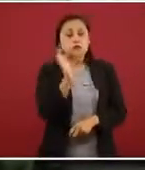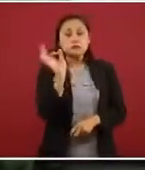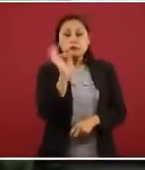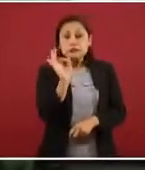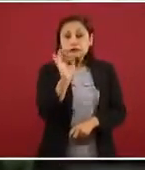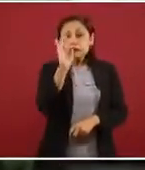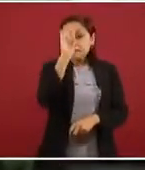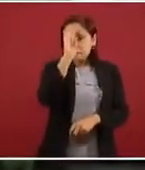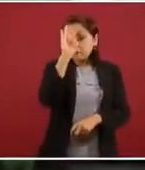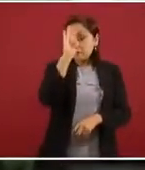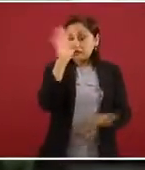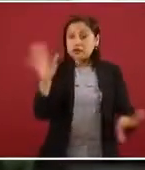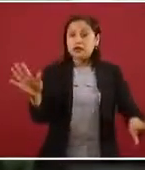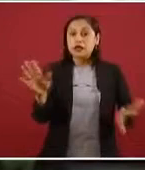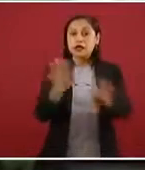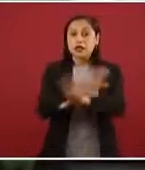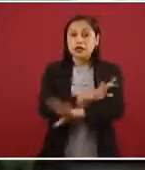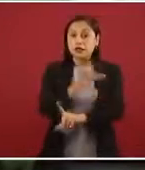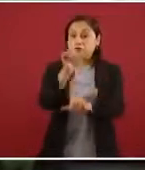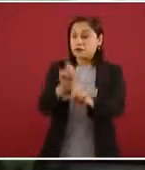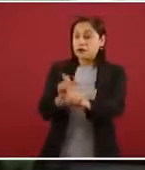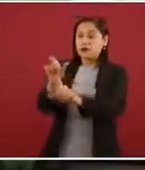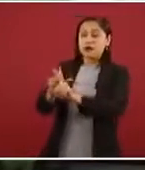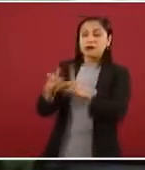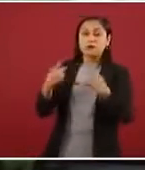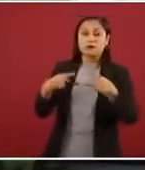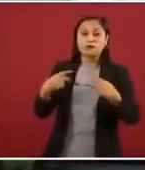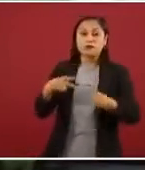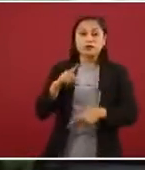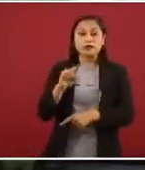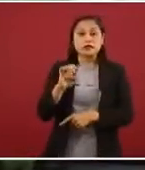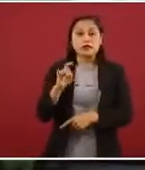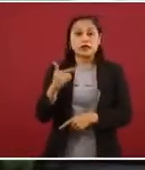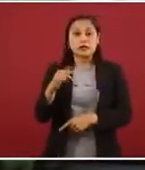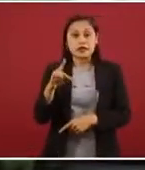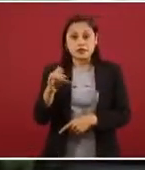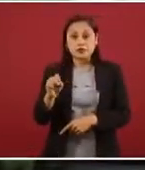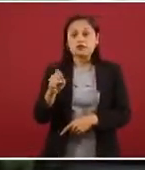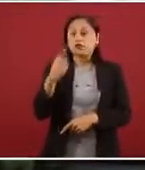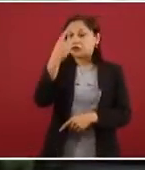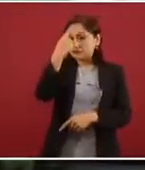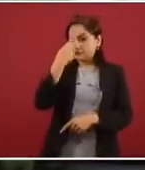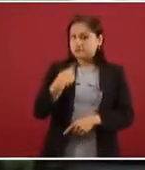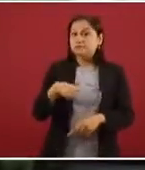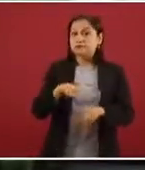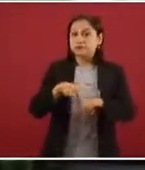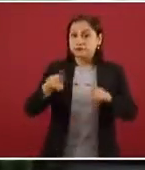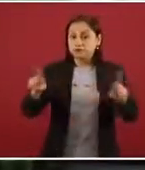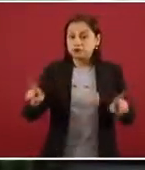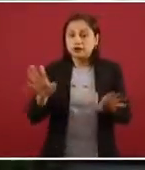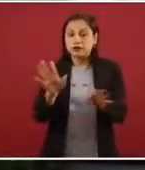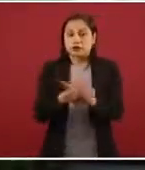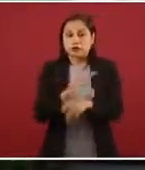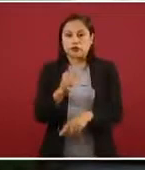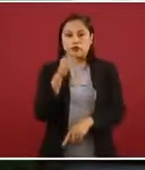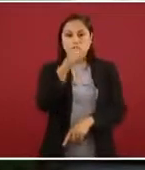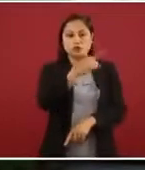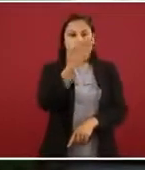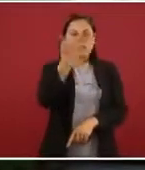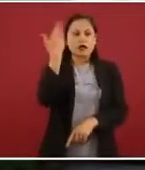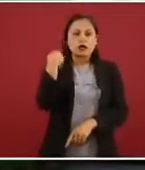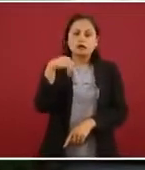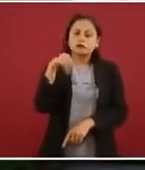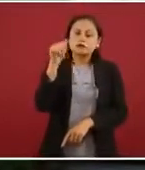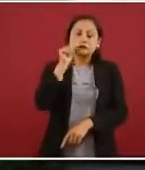cambiar un perfil distinto, porque usted siempre ha mencionado que el gobierno es para el pueblo y con el pueblo.